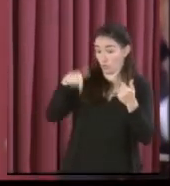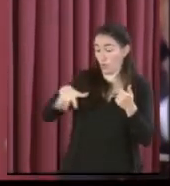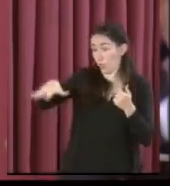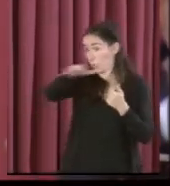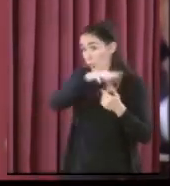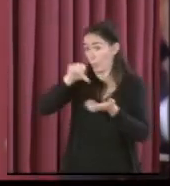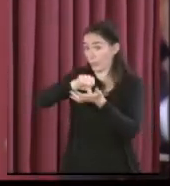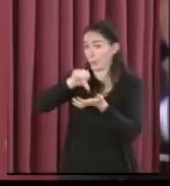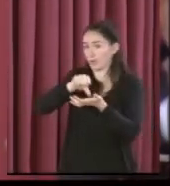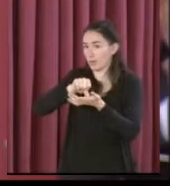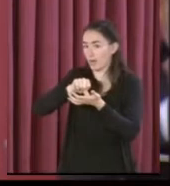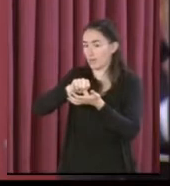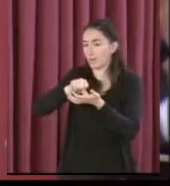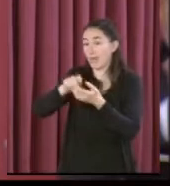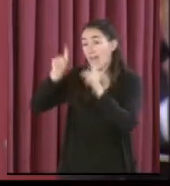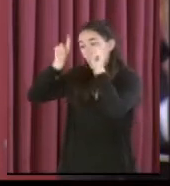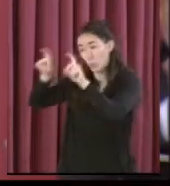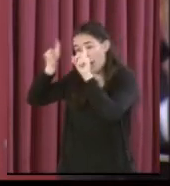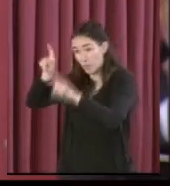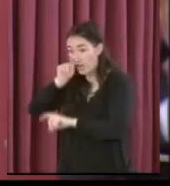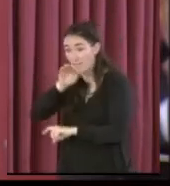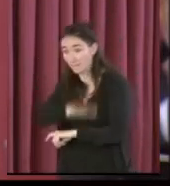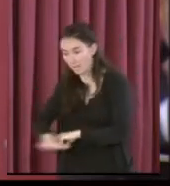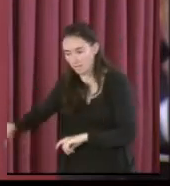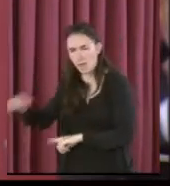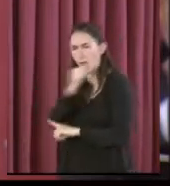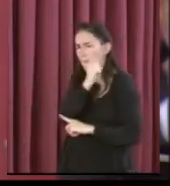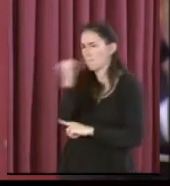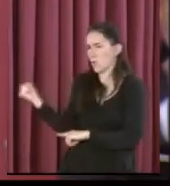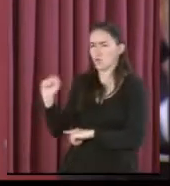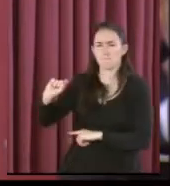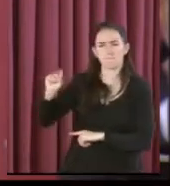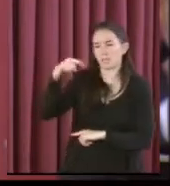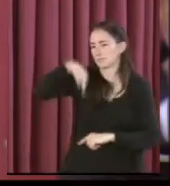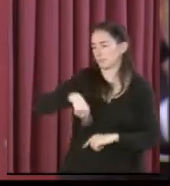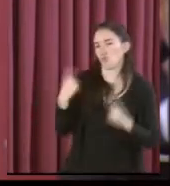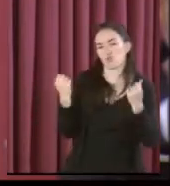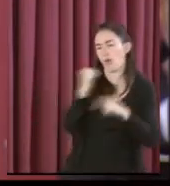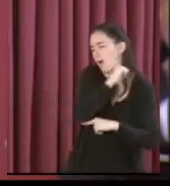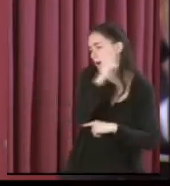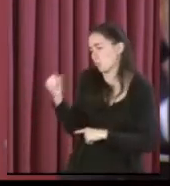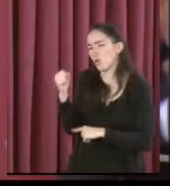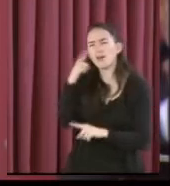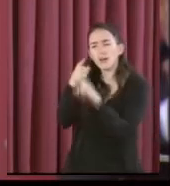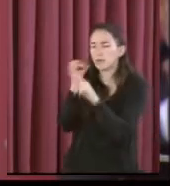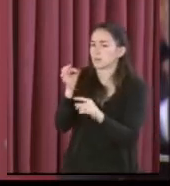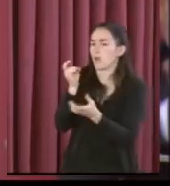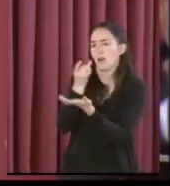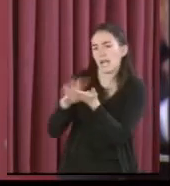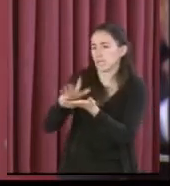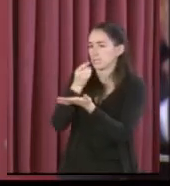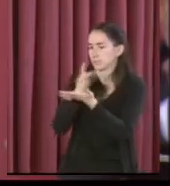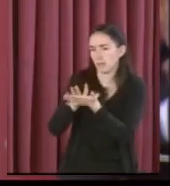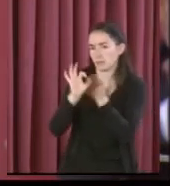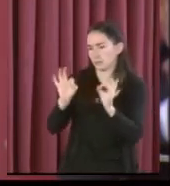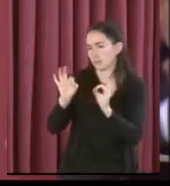apoyo presta a la educación infantil, progresando día a día hacia una educación gratuita también en este tramo,